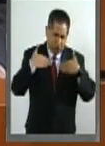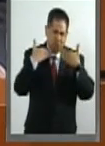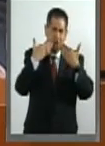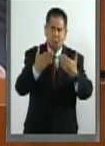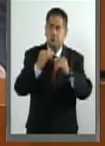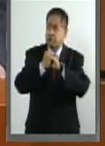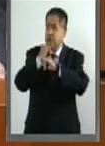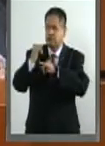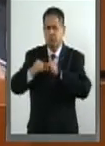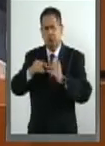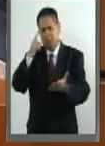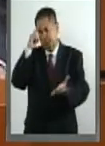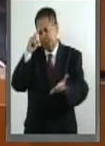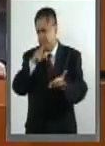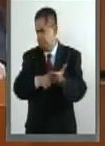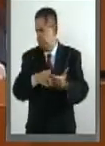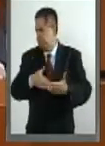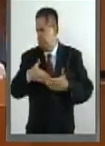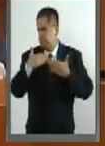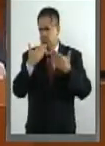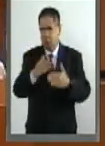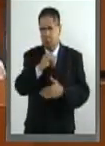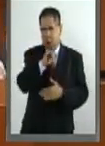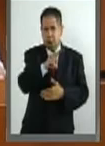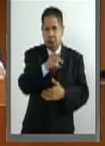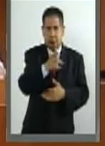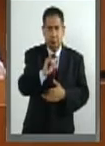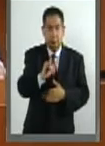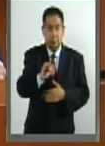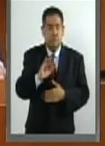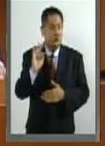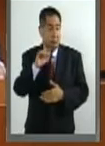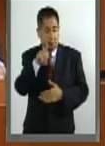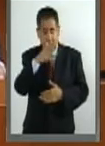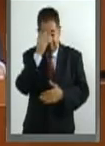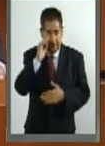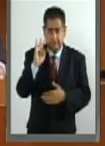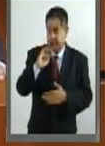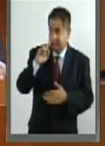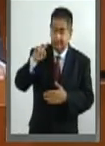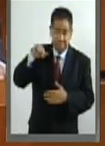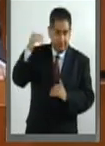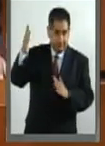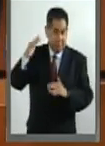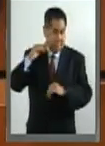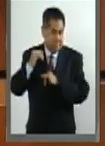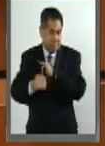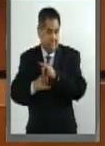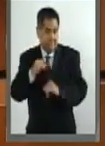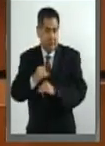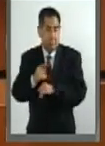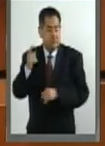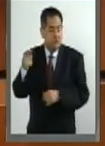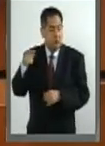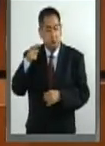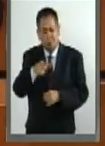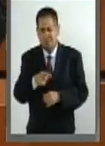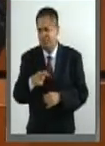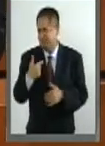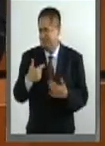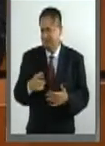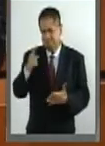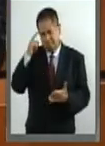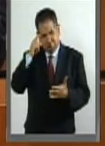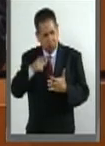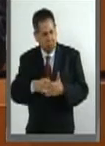internacional. La verdad que ustedes se sorprenderían, quienes no tengan información al respecto, de la credibilidad que